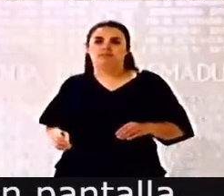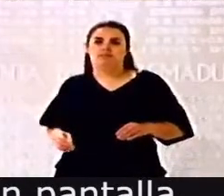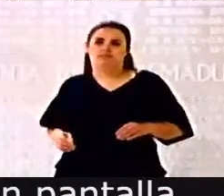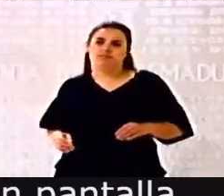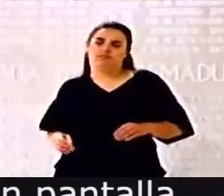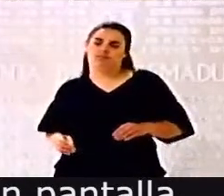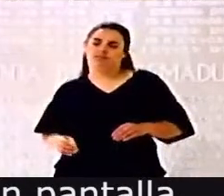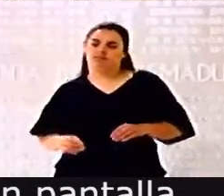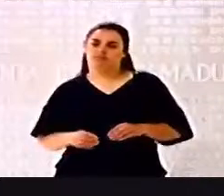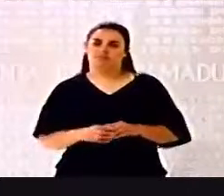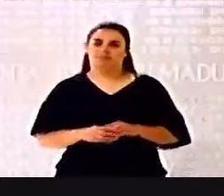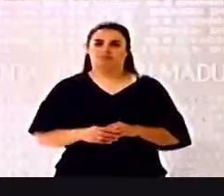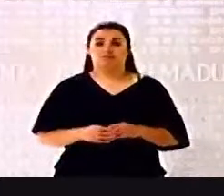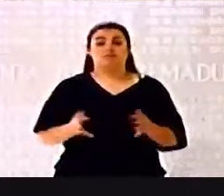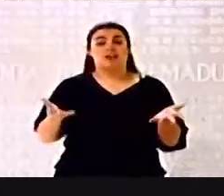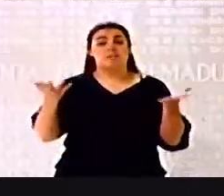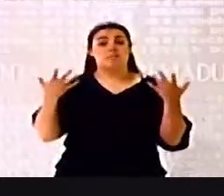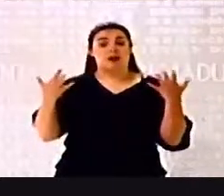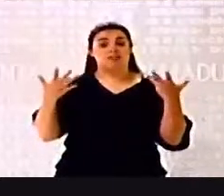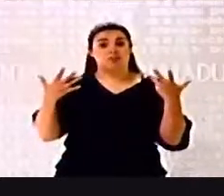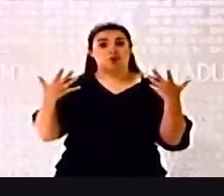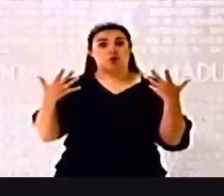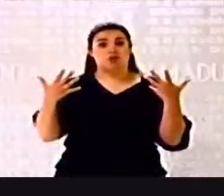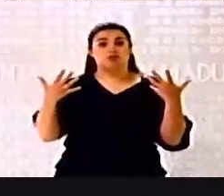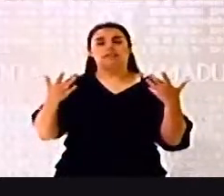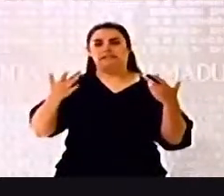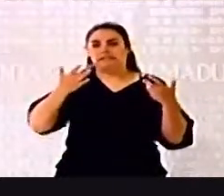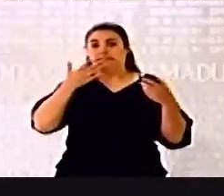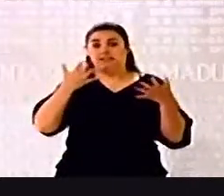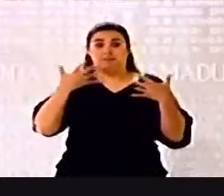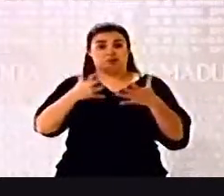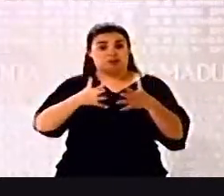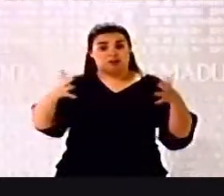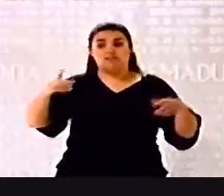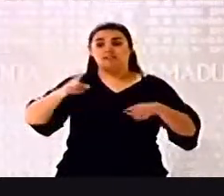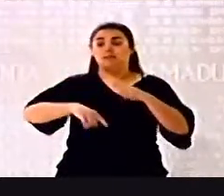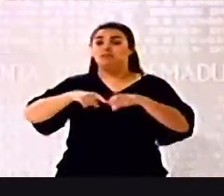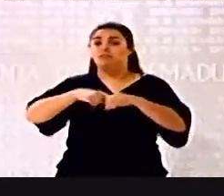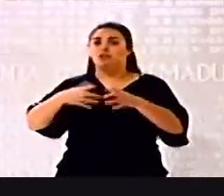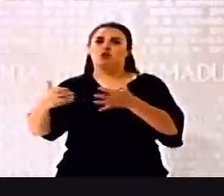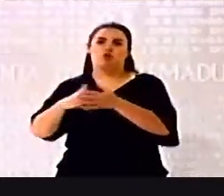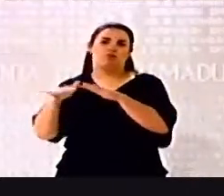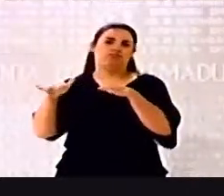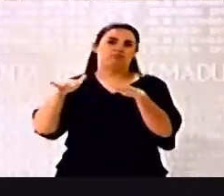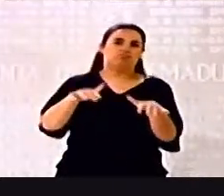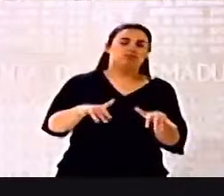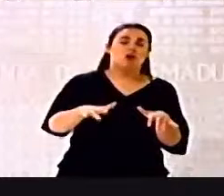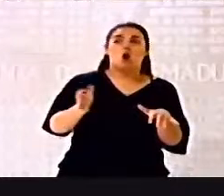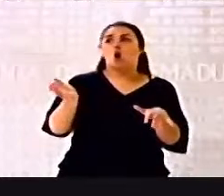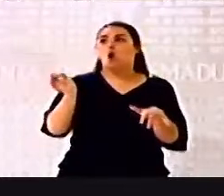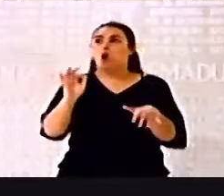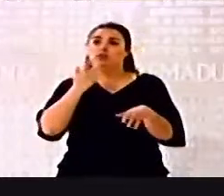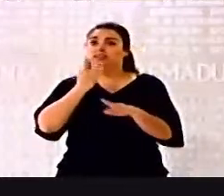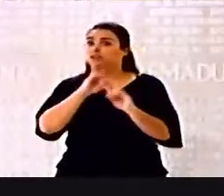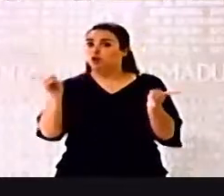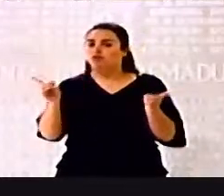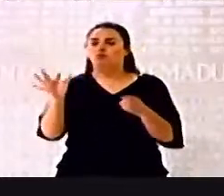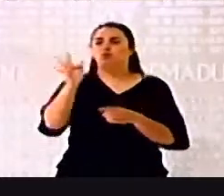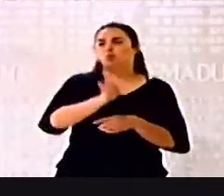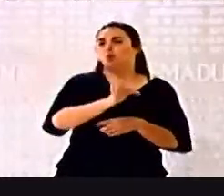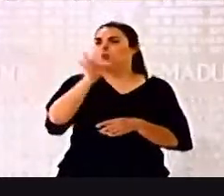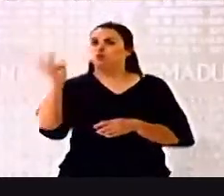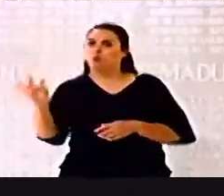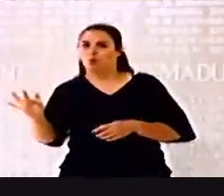La salida al patio, si lo permite el patio, pues según el aforo pueden salir todos a la vez y si no, pues se establecerían